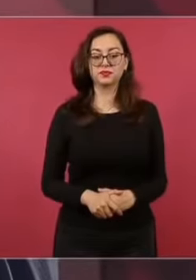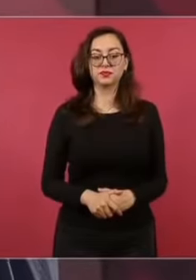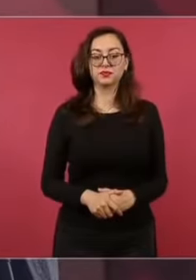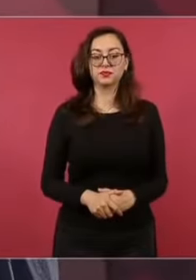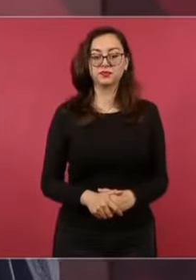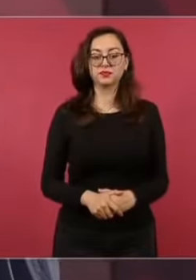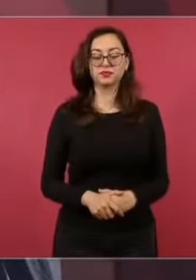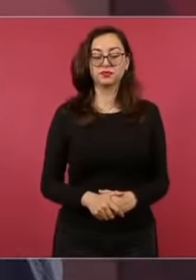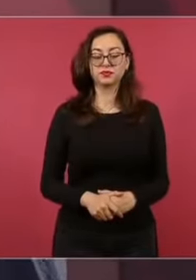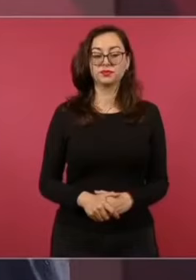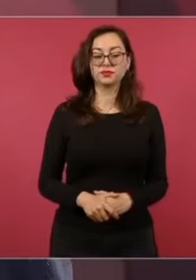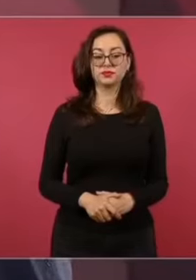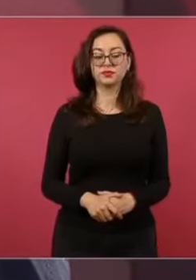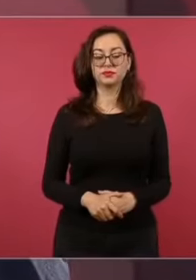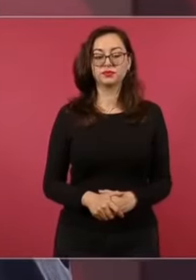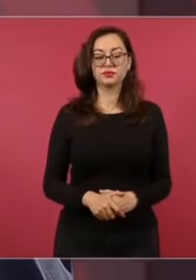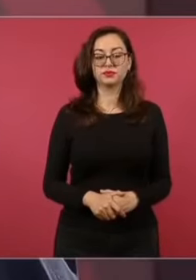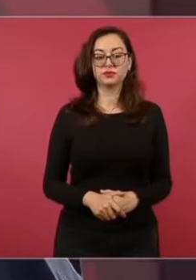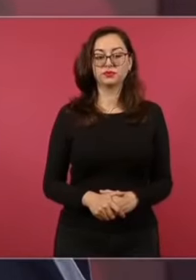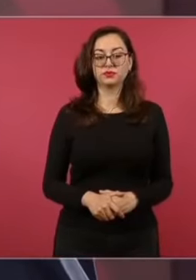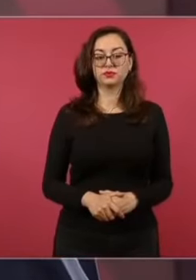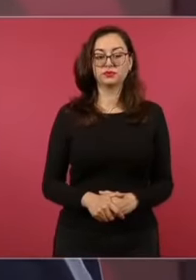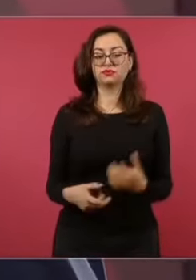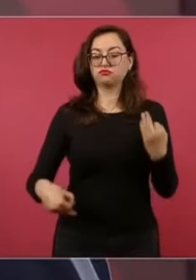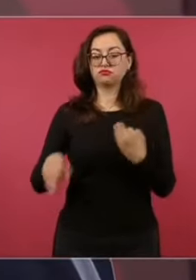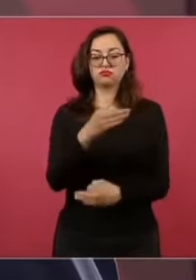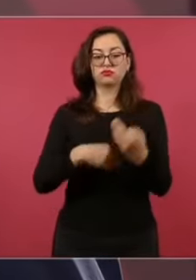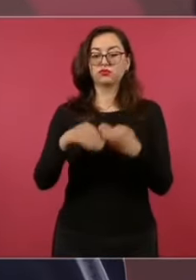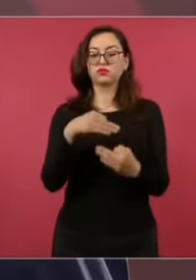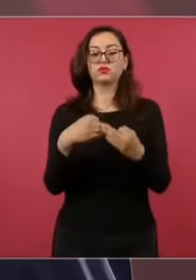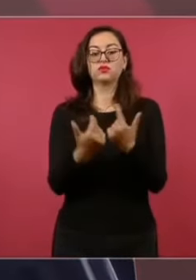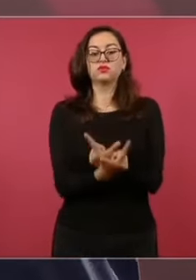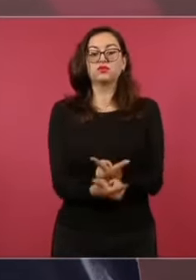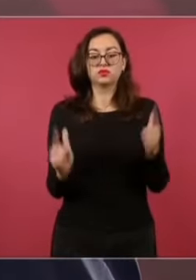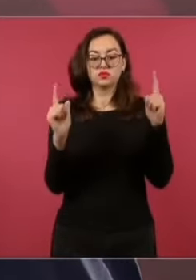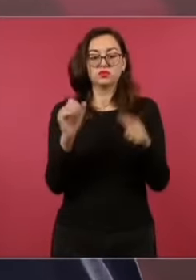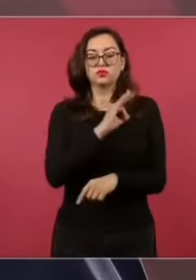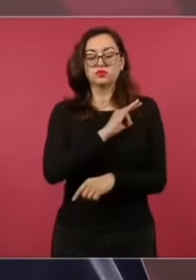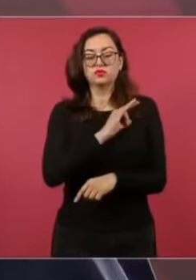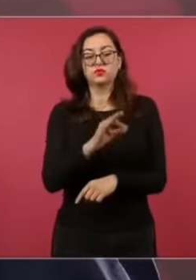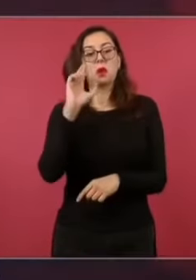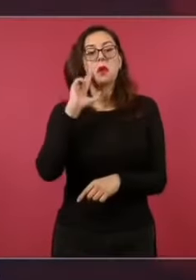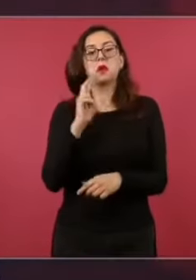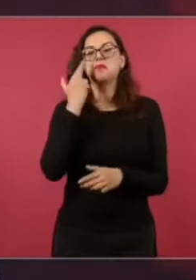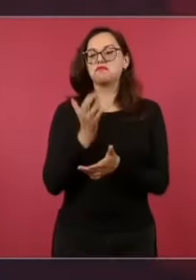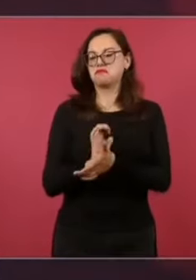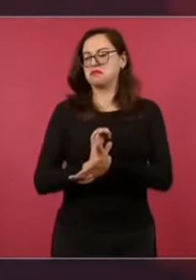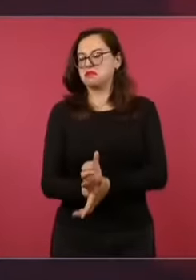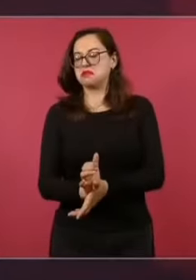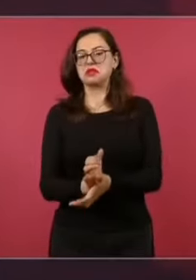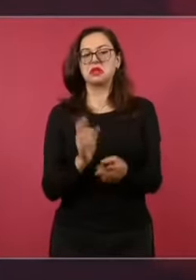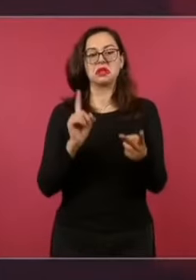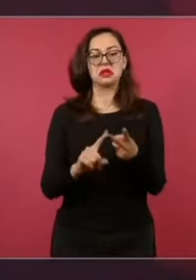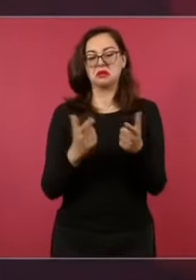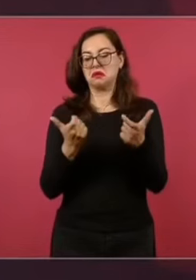Y todos podemos, ¿no?, ser libres. Y no debe de haber clasismo ni racismo en nuestro país.